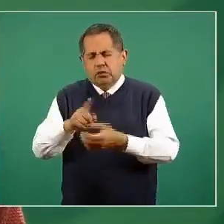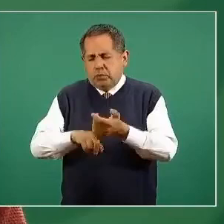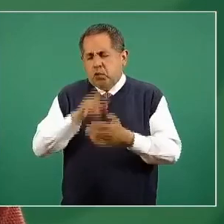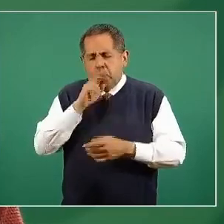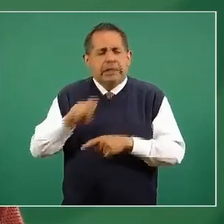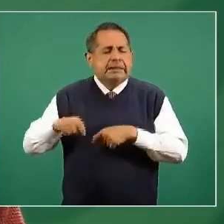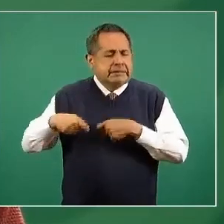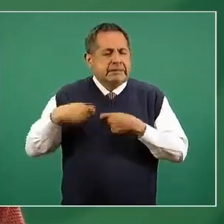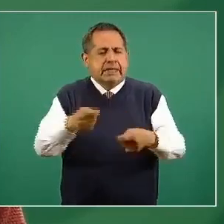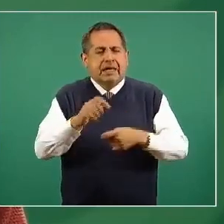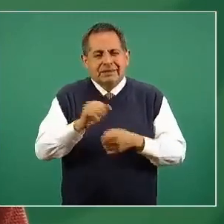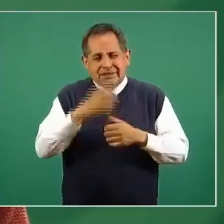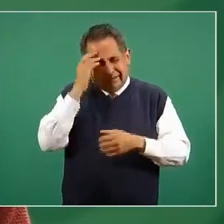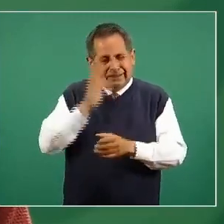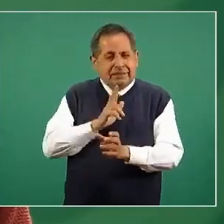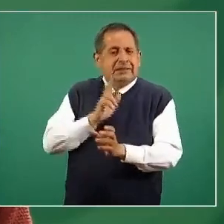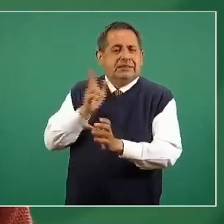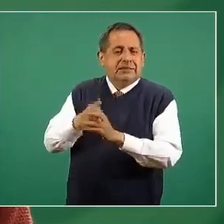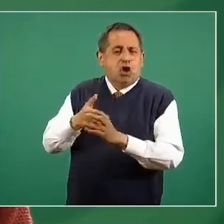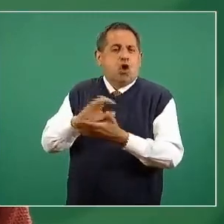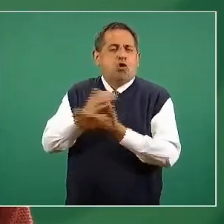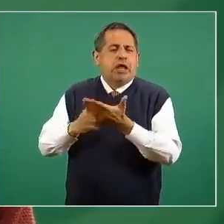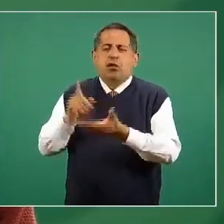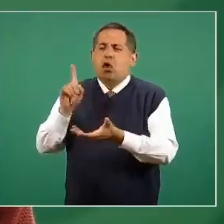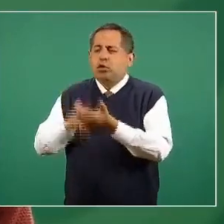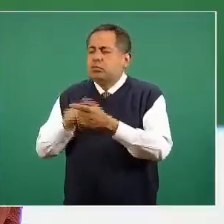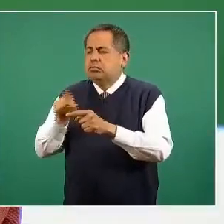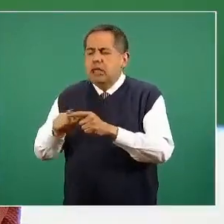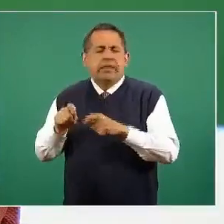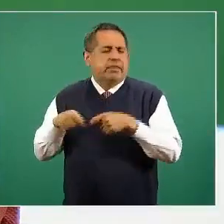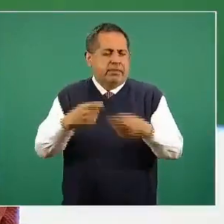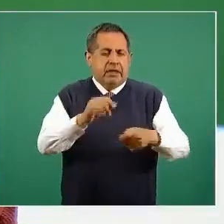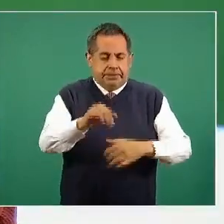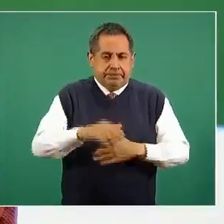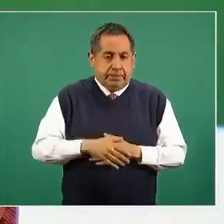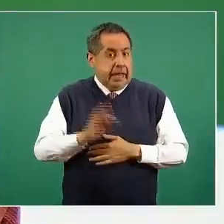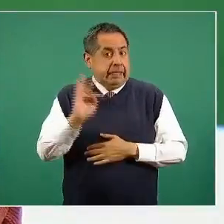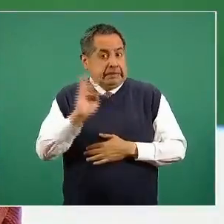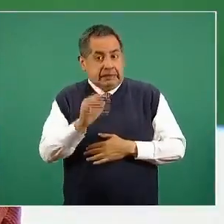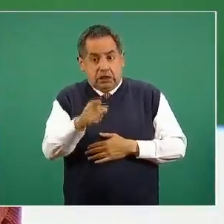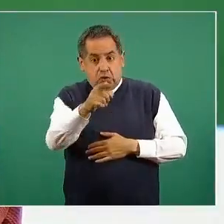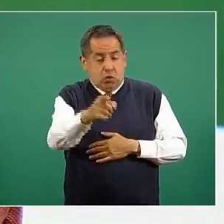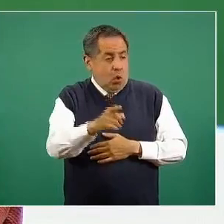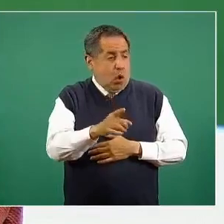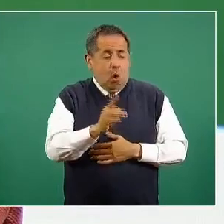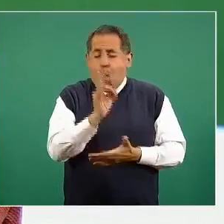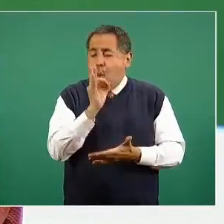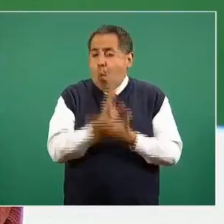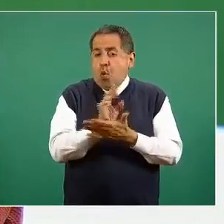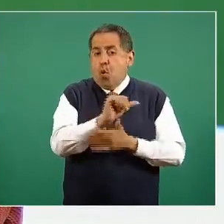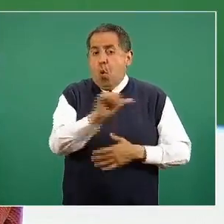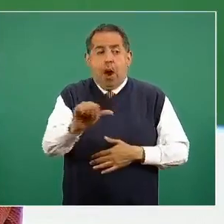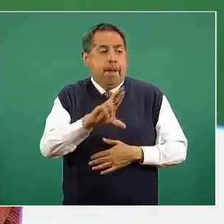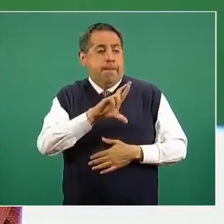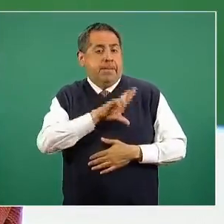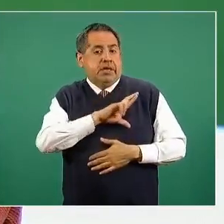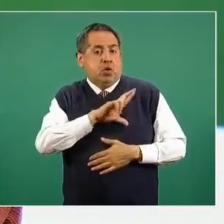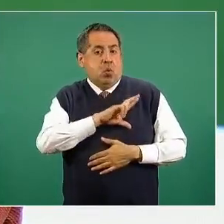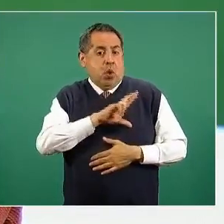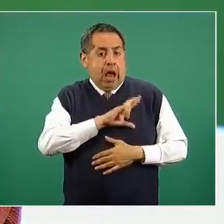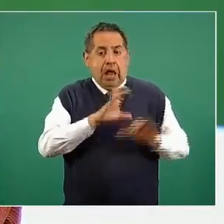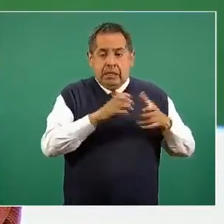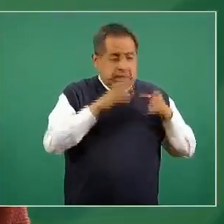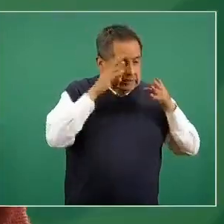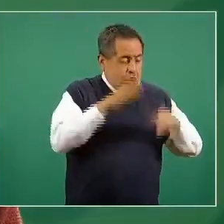identificado por su adscripción a una institución pública. Si usted trabaja exclusivamente en unidades COVID del sector